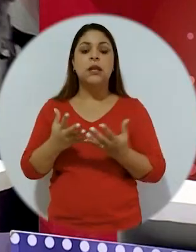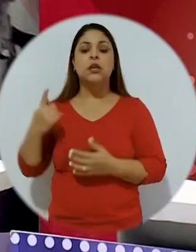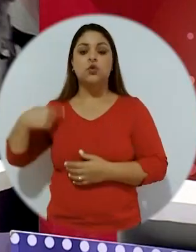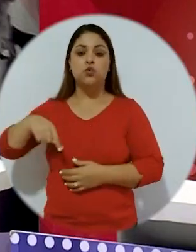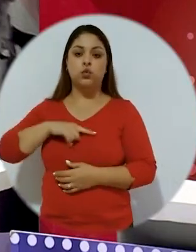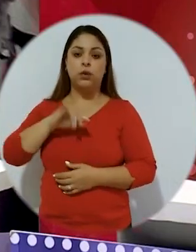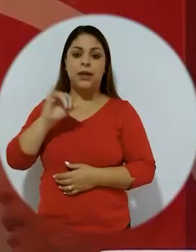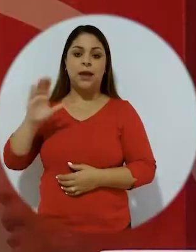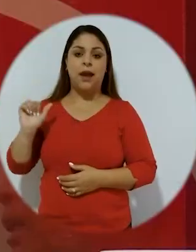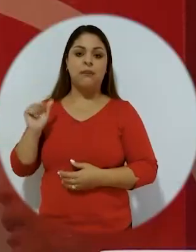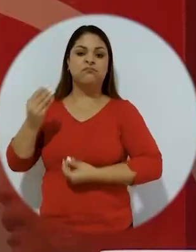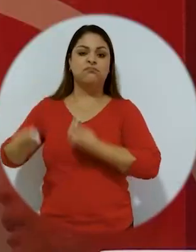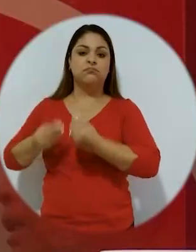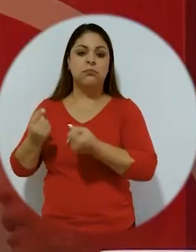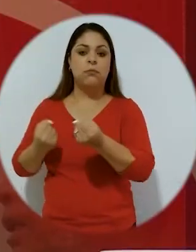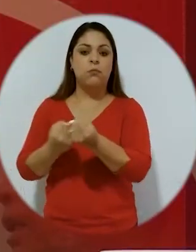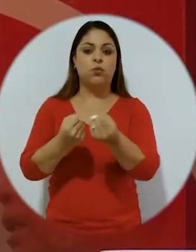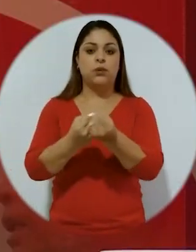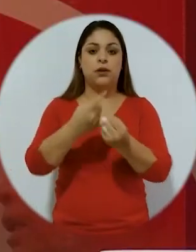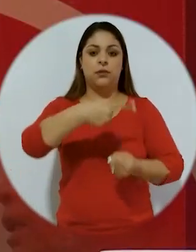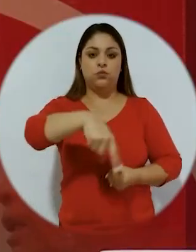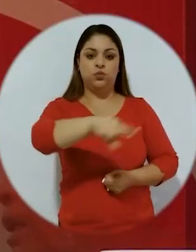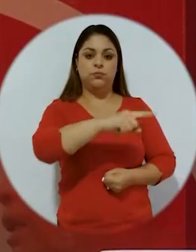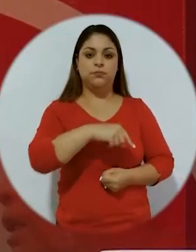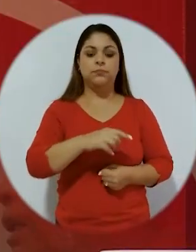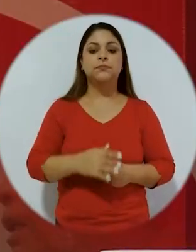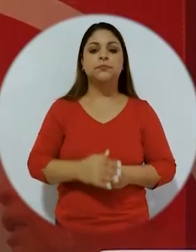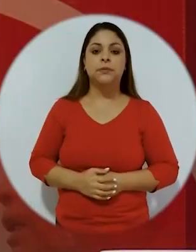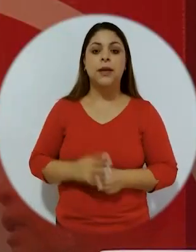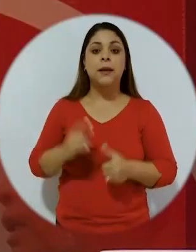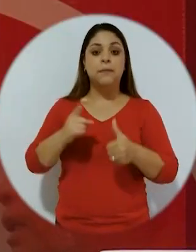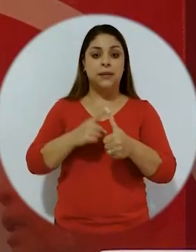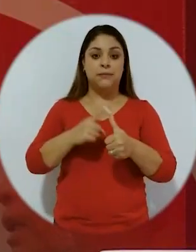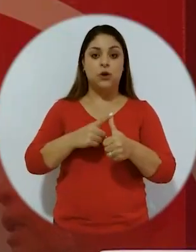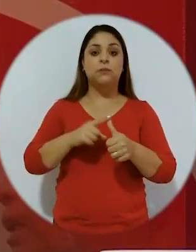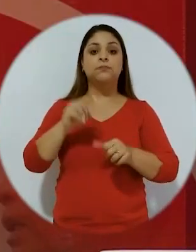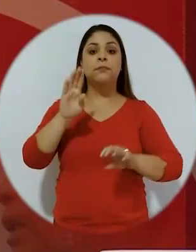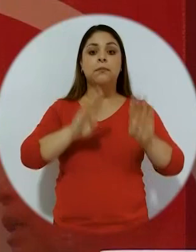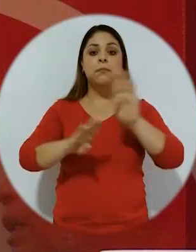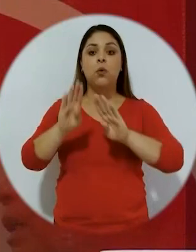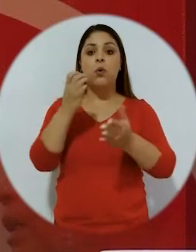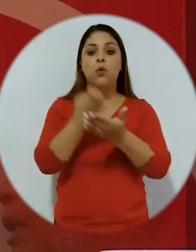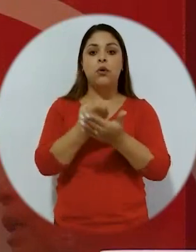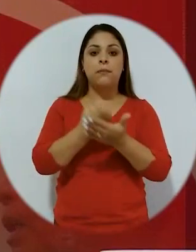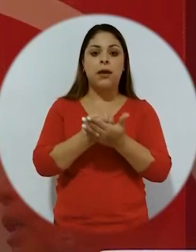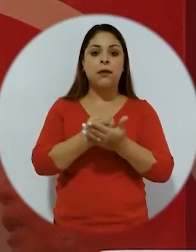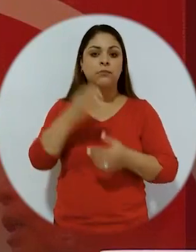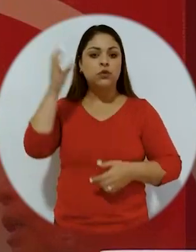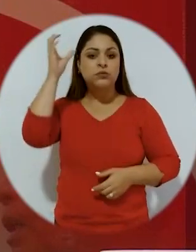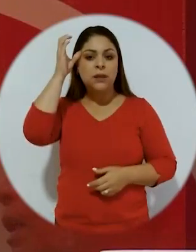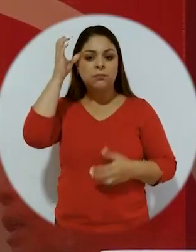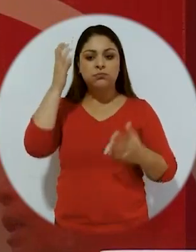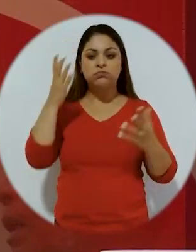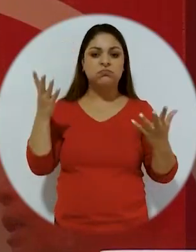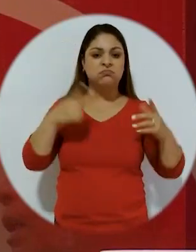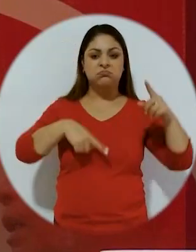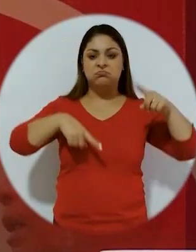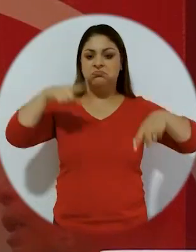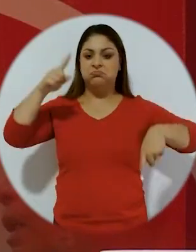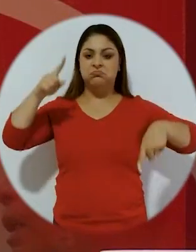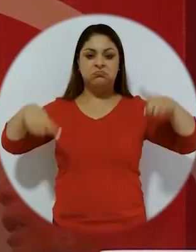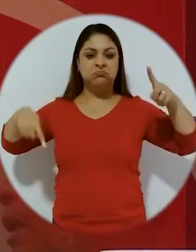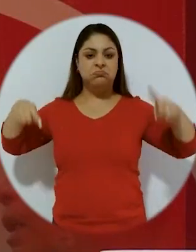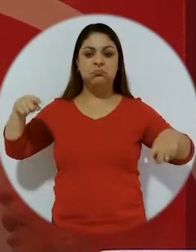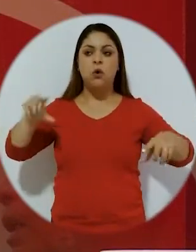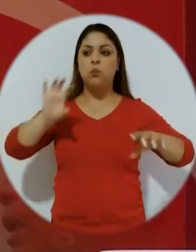estos desarrollos bioeconómicos. Lo primero es que nos dimos cuenta que la bioeconomía es un concepto heterogéneo. Cada país tiene una definición de